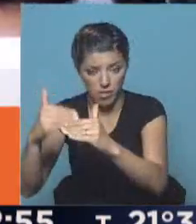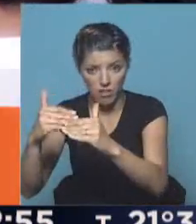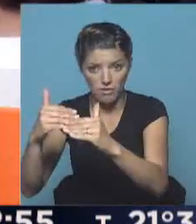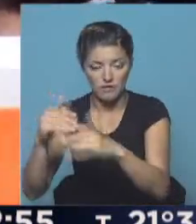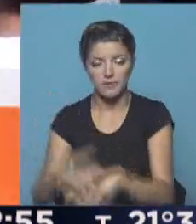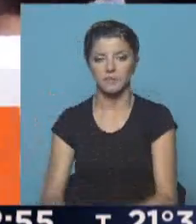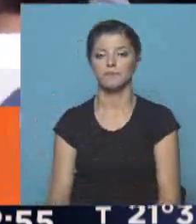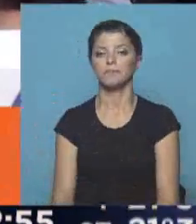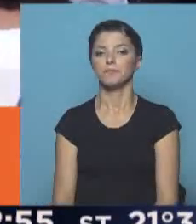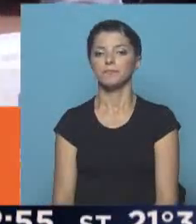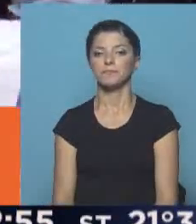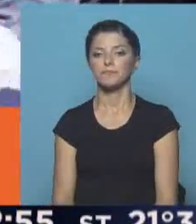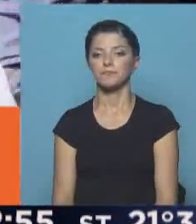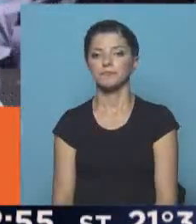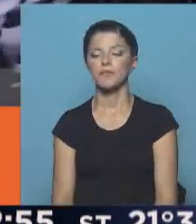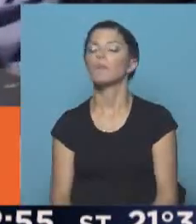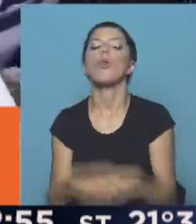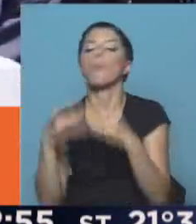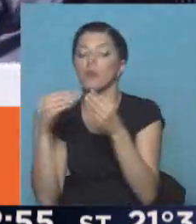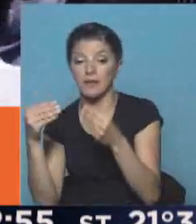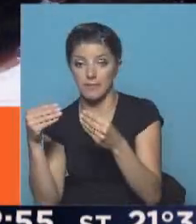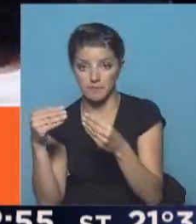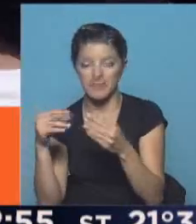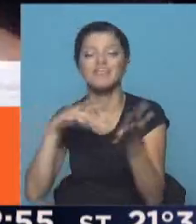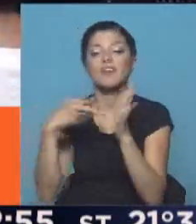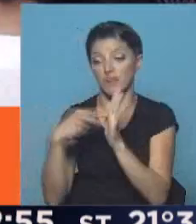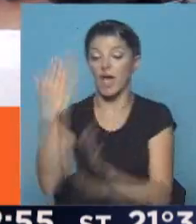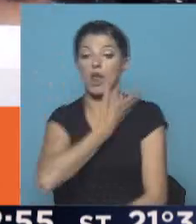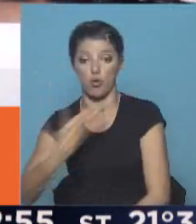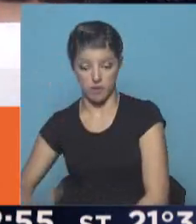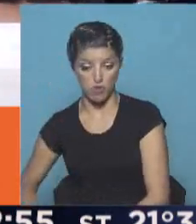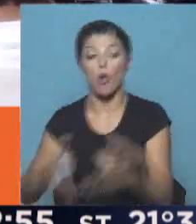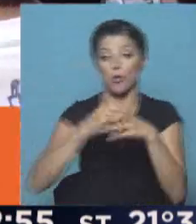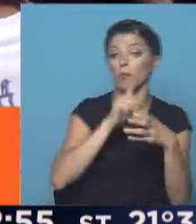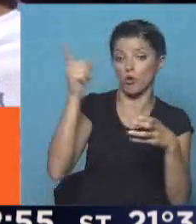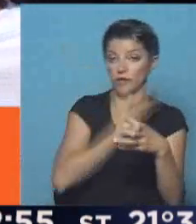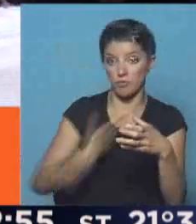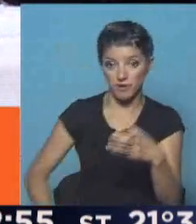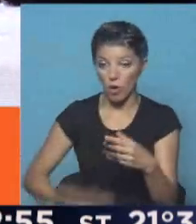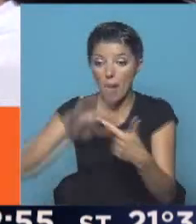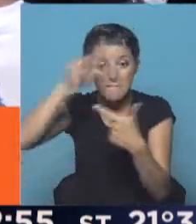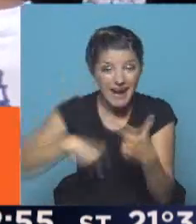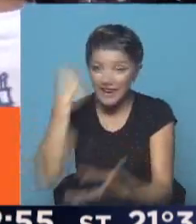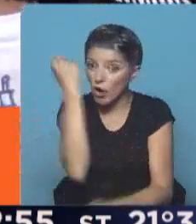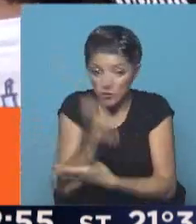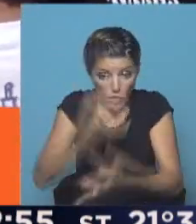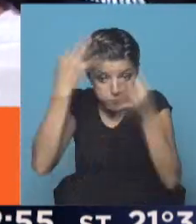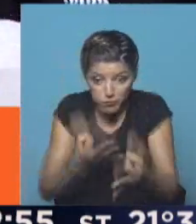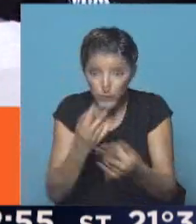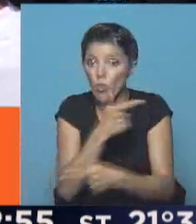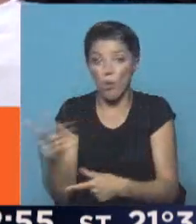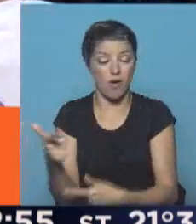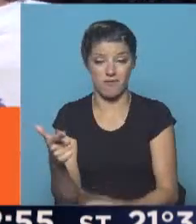por otro lado, viene asociado a que ni el gobierno ni la oposición tiene un plan económico efectivo